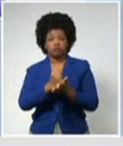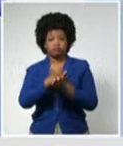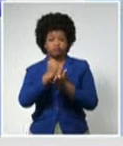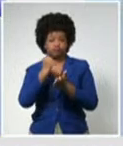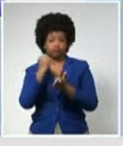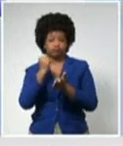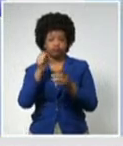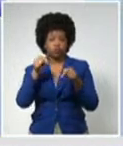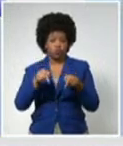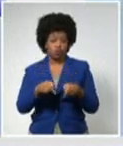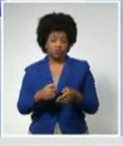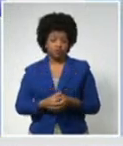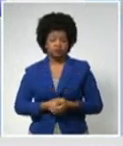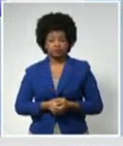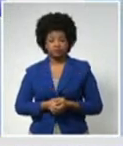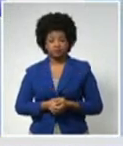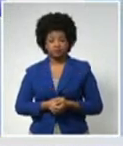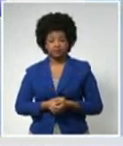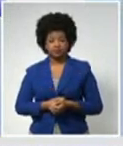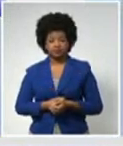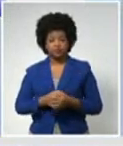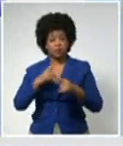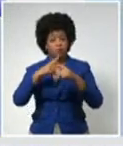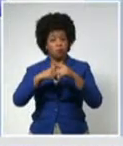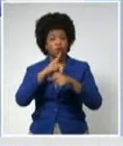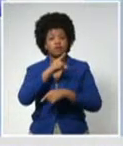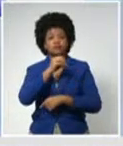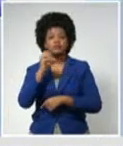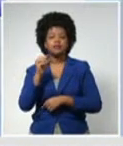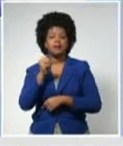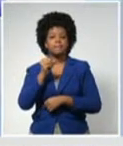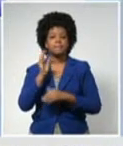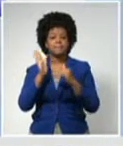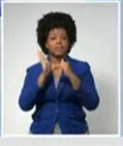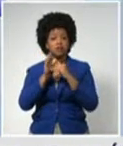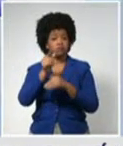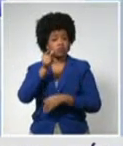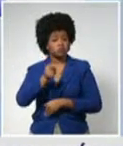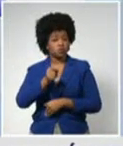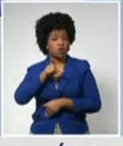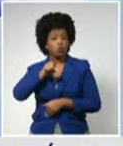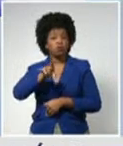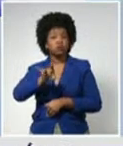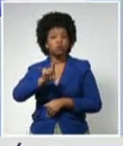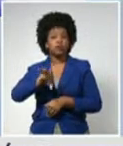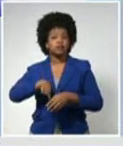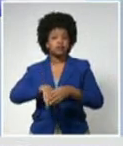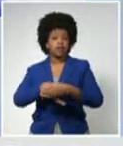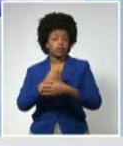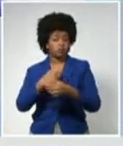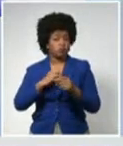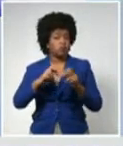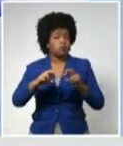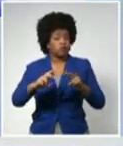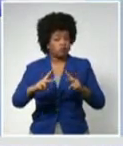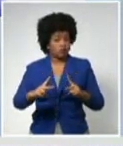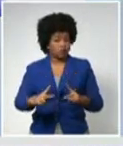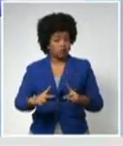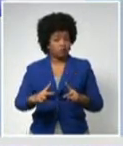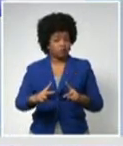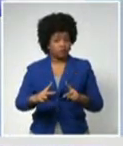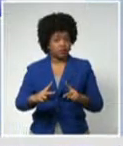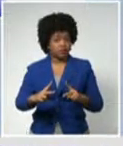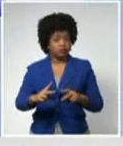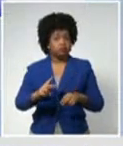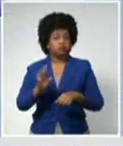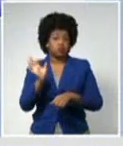confirmados por 100.000 habitantes en los últimos 15 días, que reitero, aunque es la que está diagnosticando casos